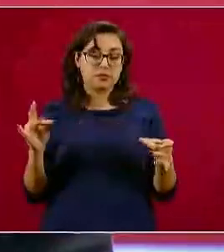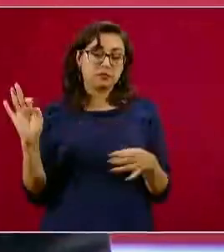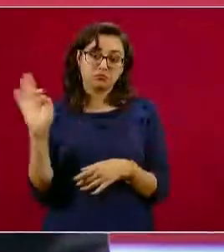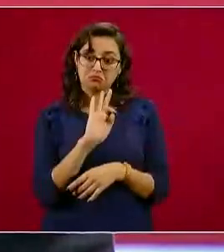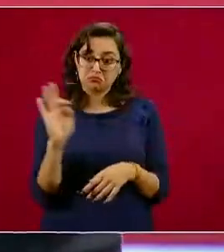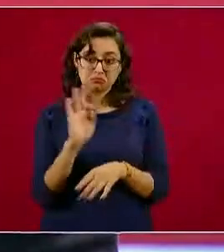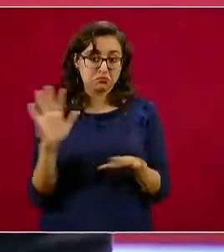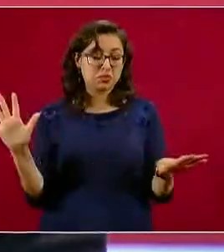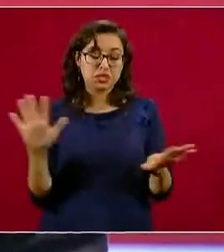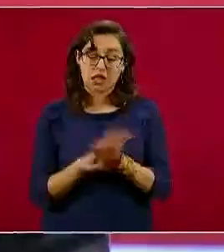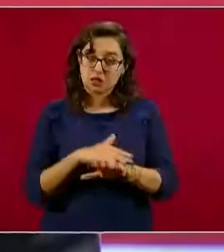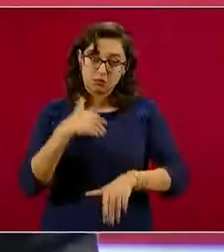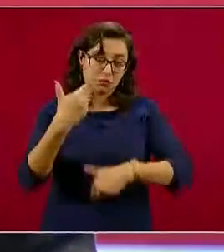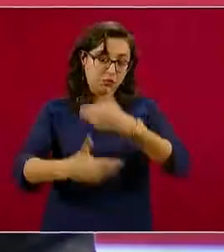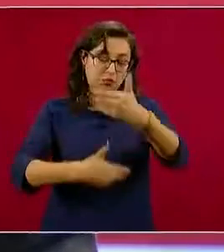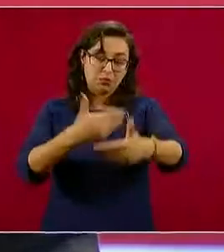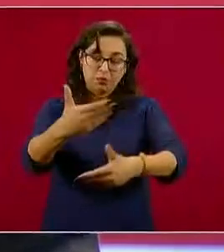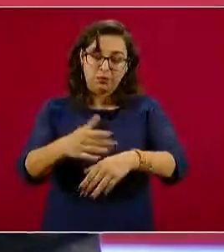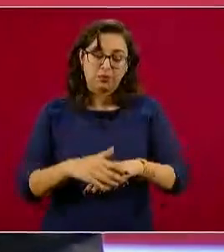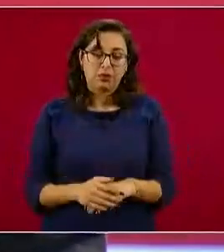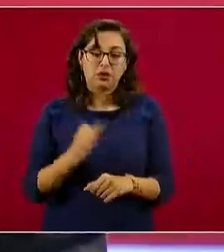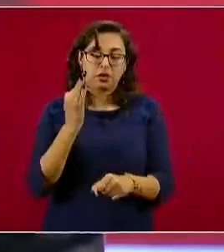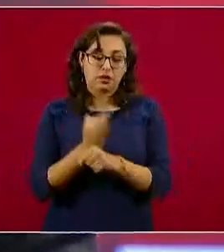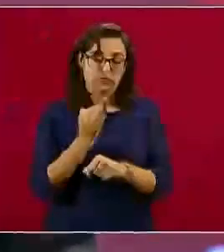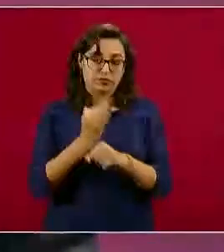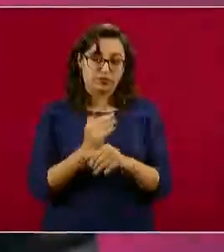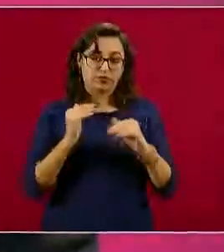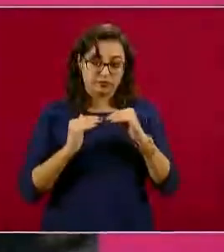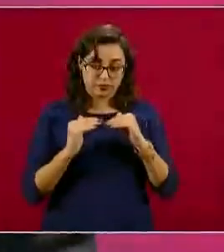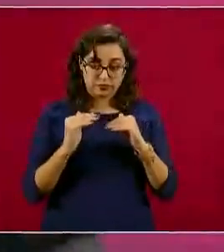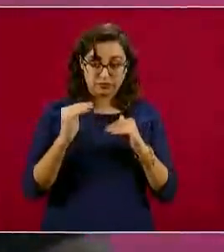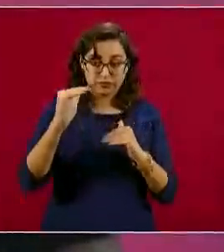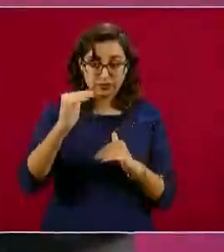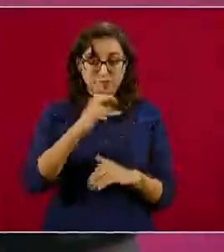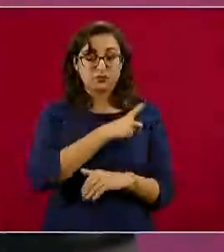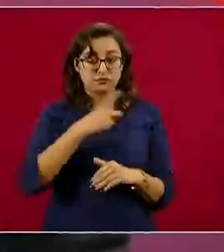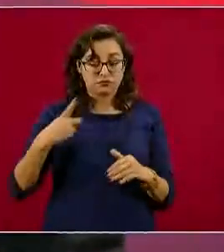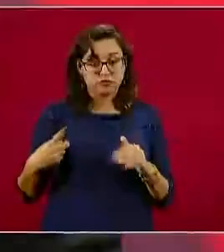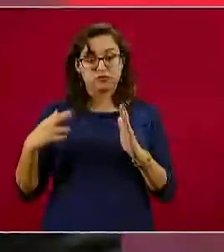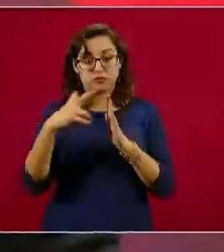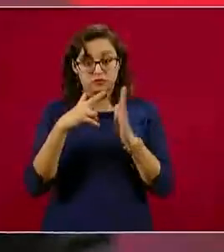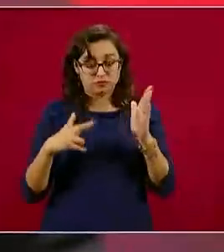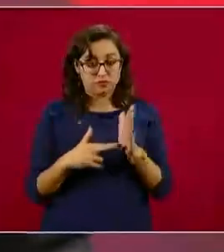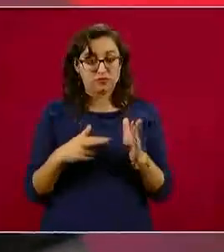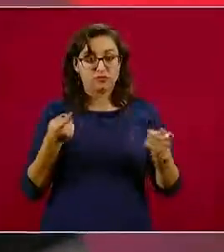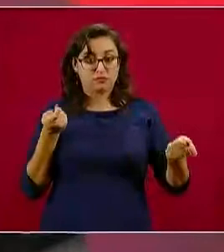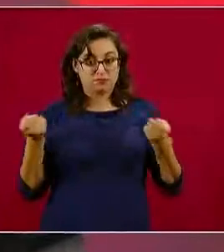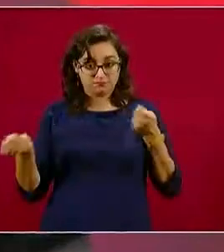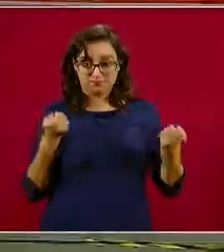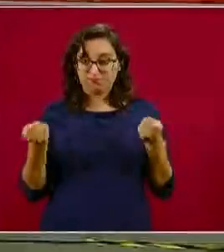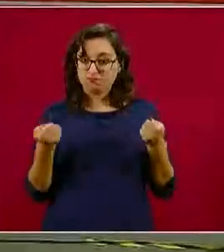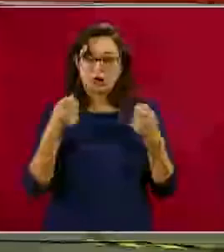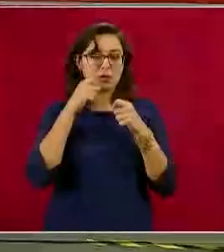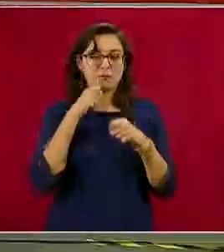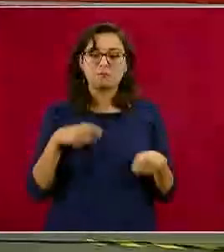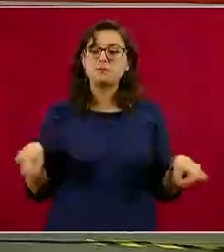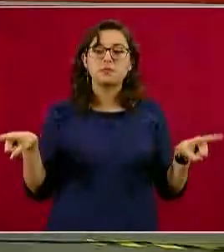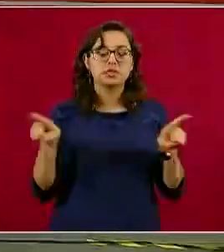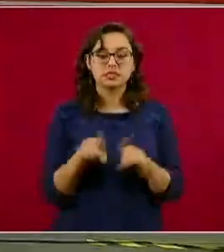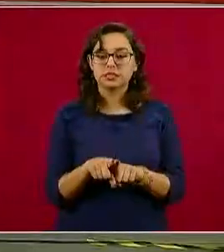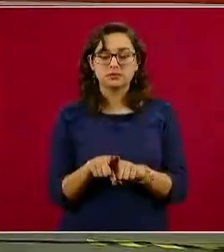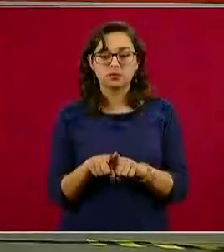cambiar. Entonces, las que están al alza deben ejecutar medidas de control que son las mismas mientras